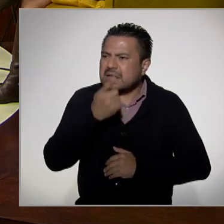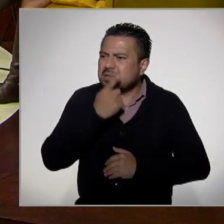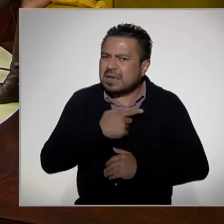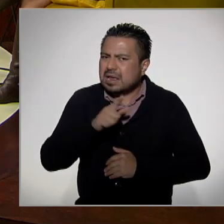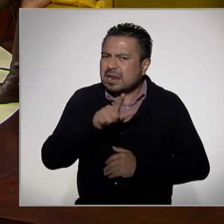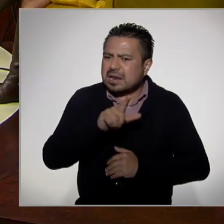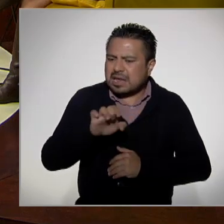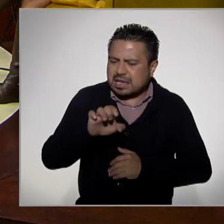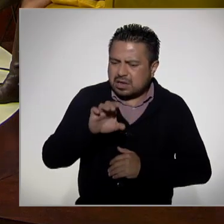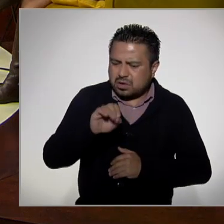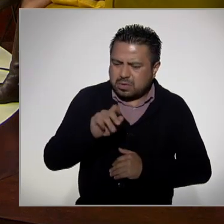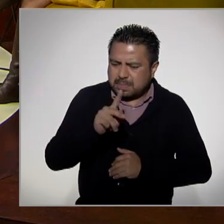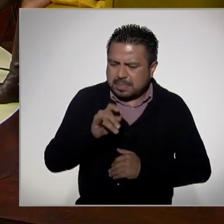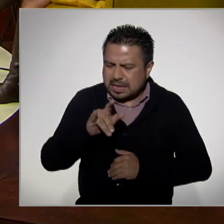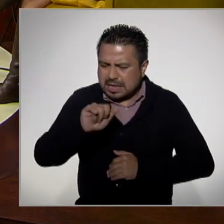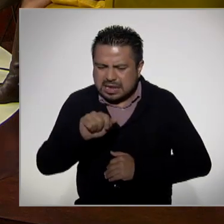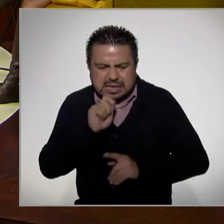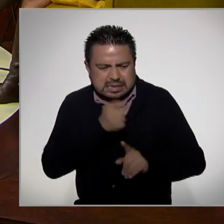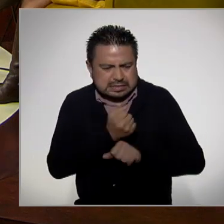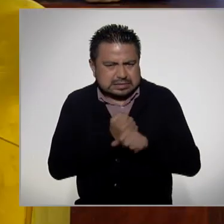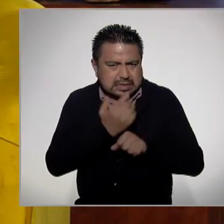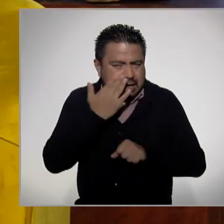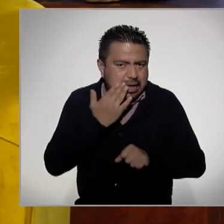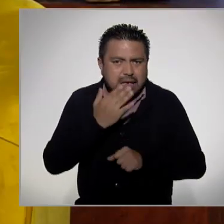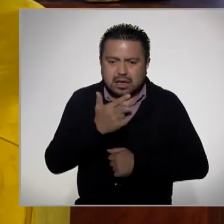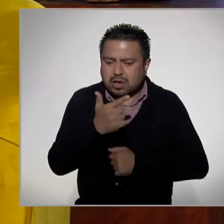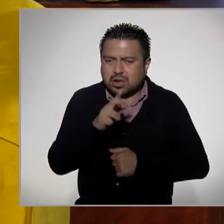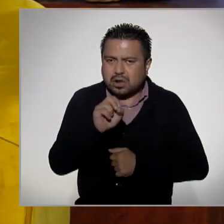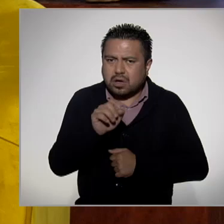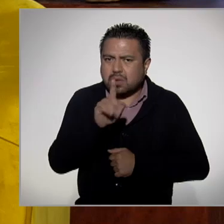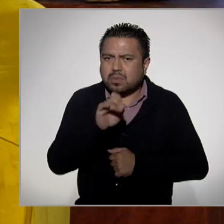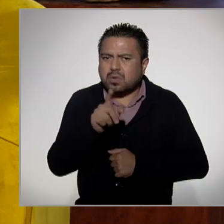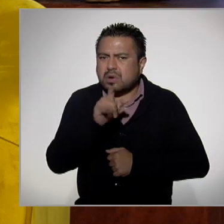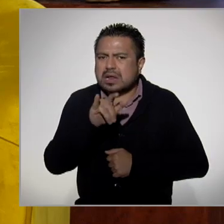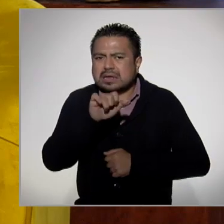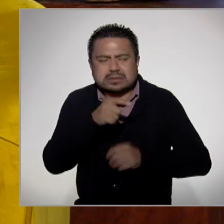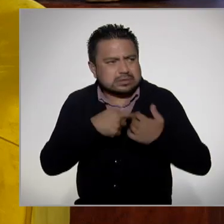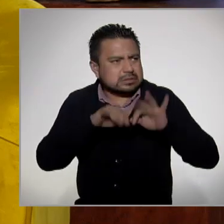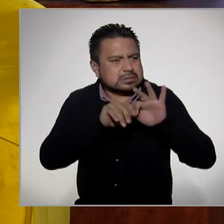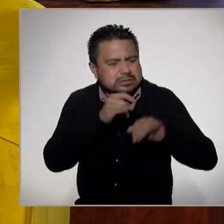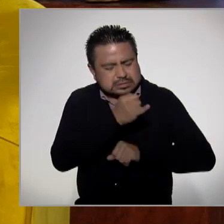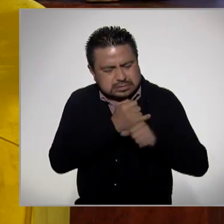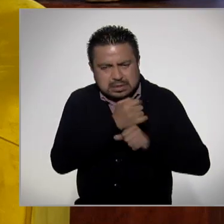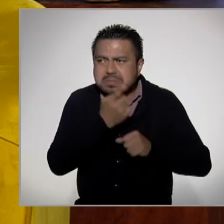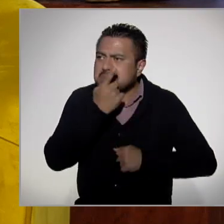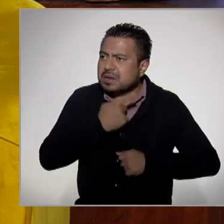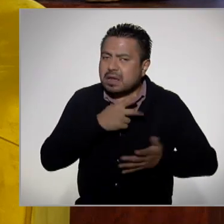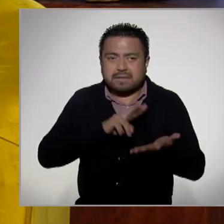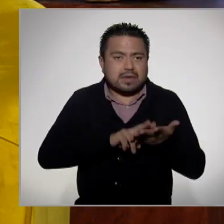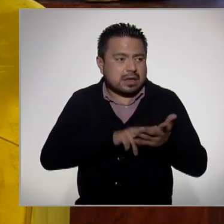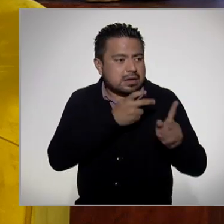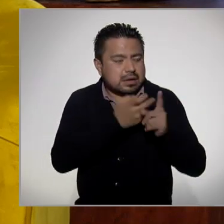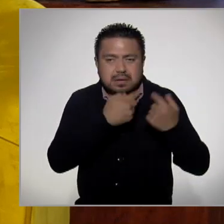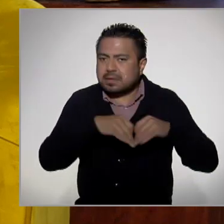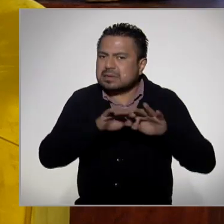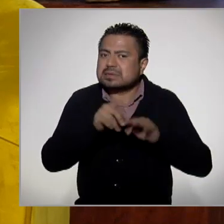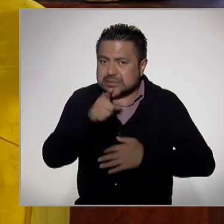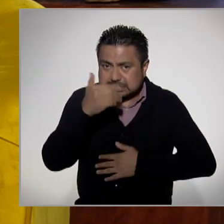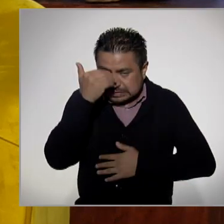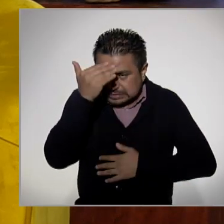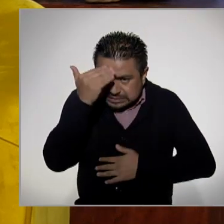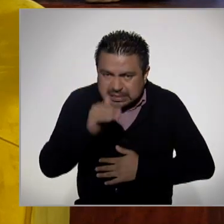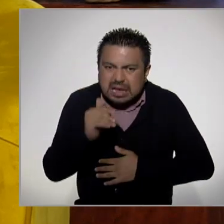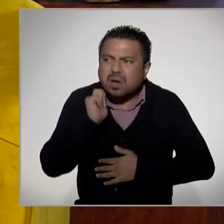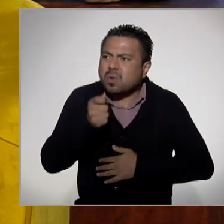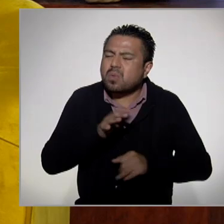anemia las globulina son importantes en el estudio de la anemia me dijeron que este valor es muy importante quieren saber si